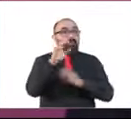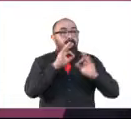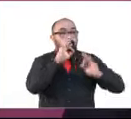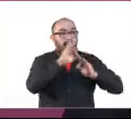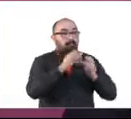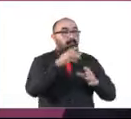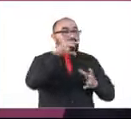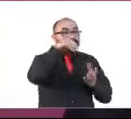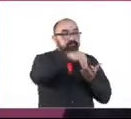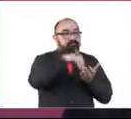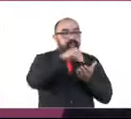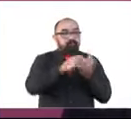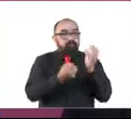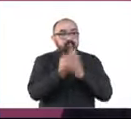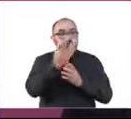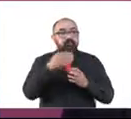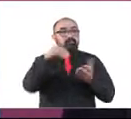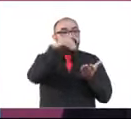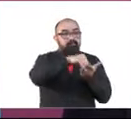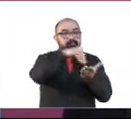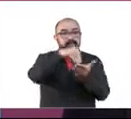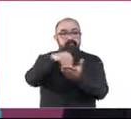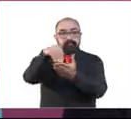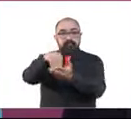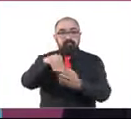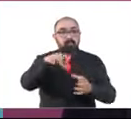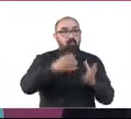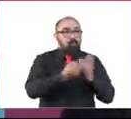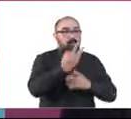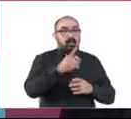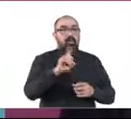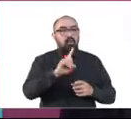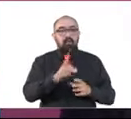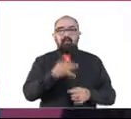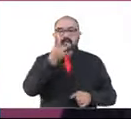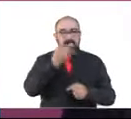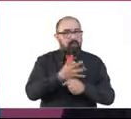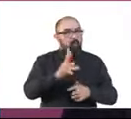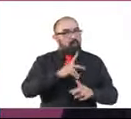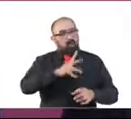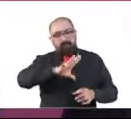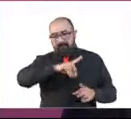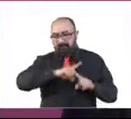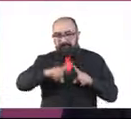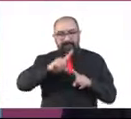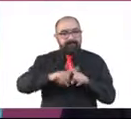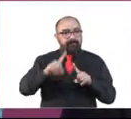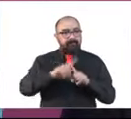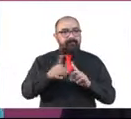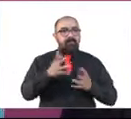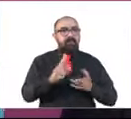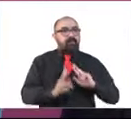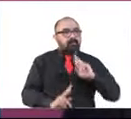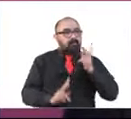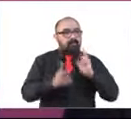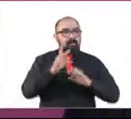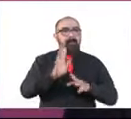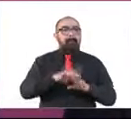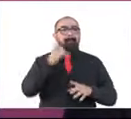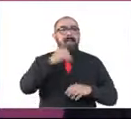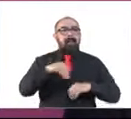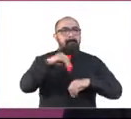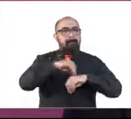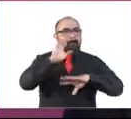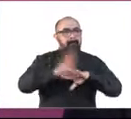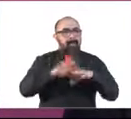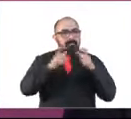estamos sembrando distintos tipos de vegetaciones que han permitido no solamente capturar carbono,